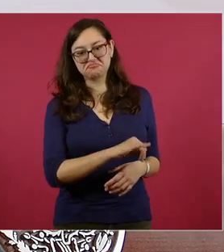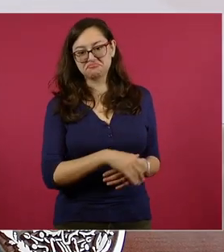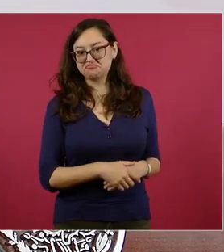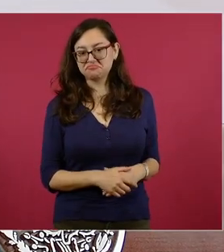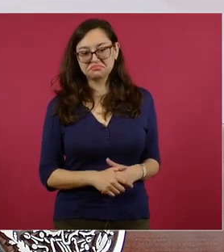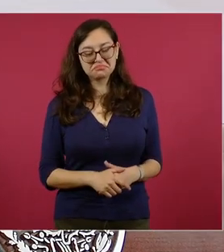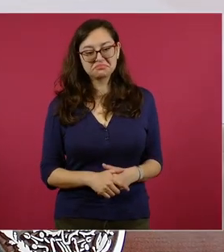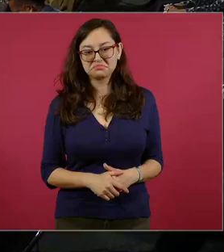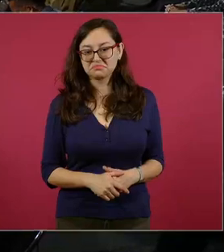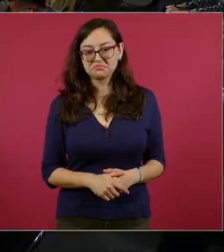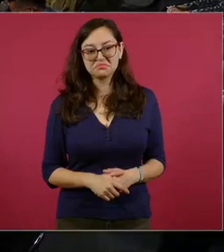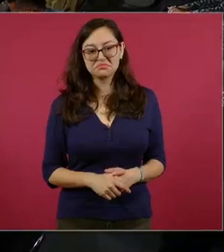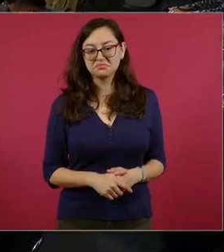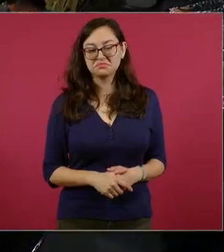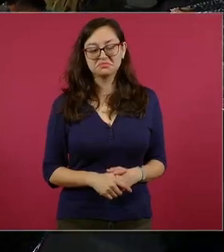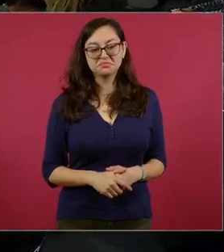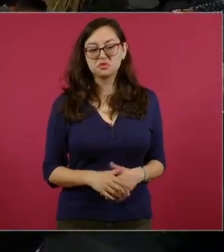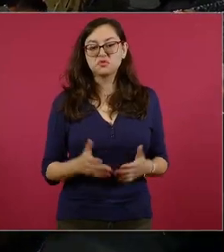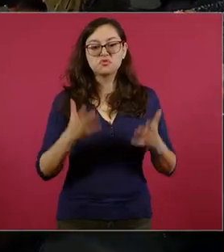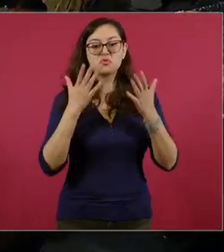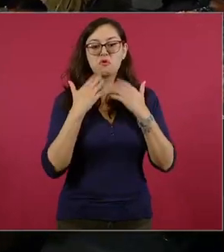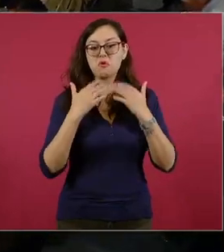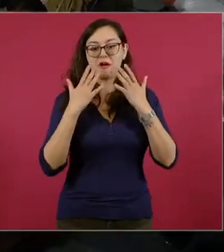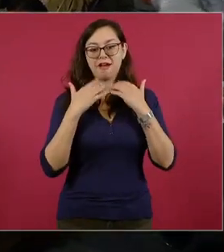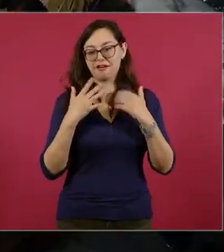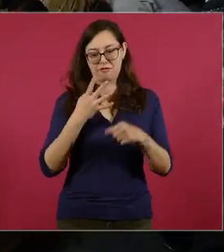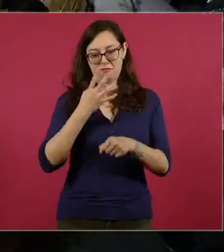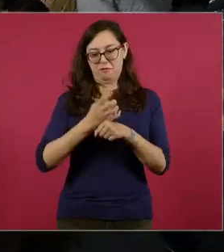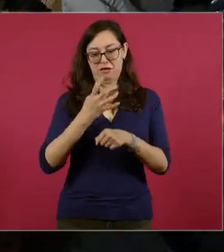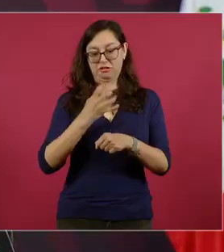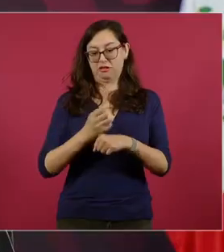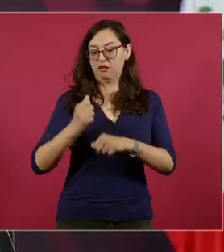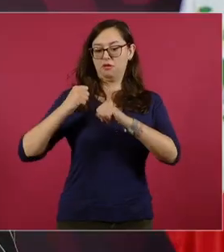el poder soberano